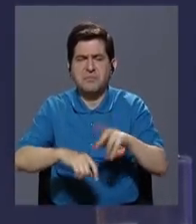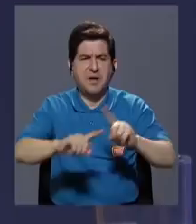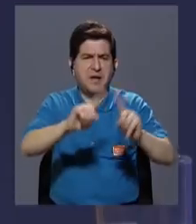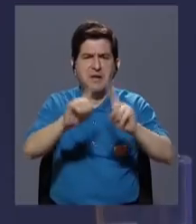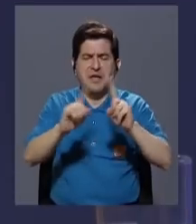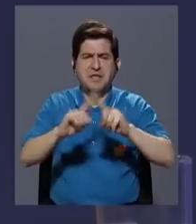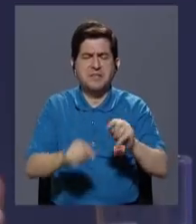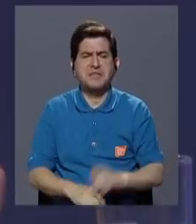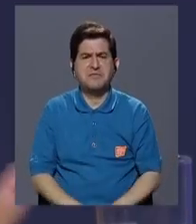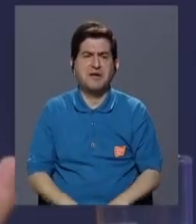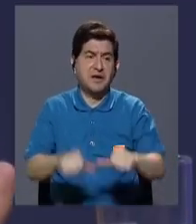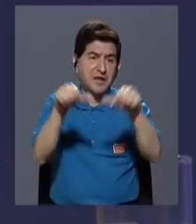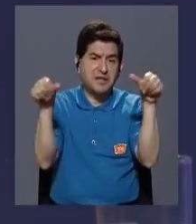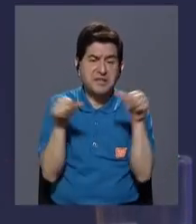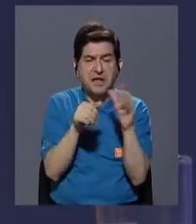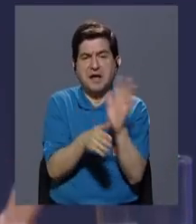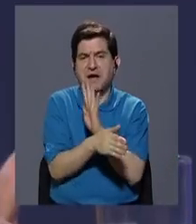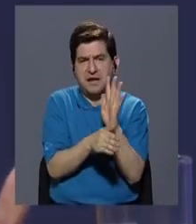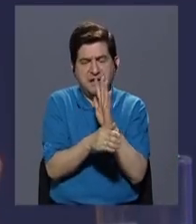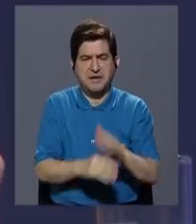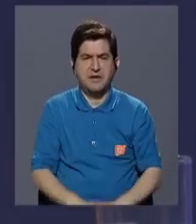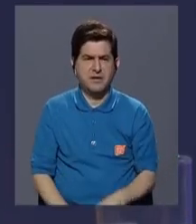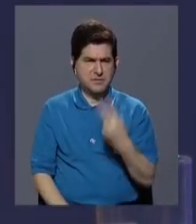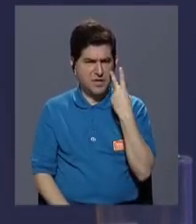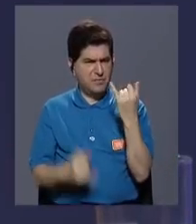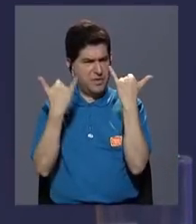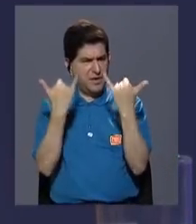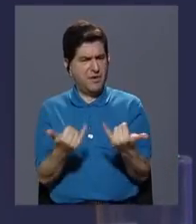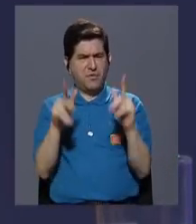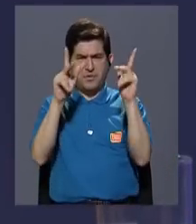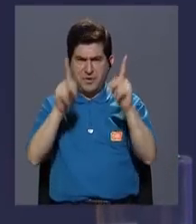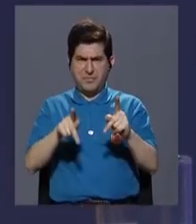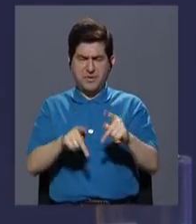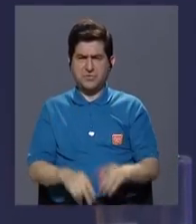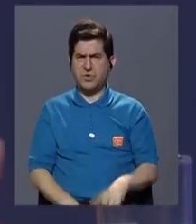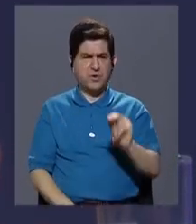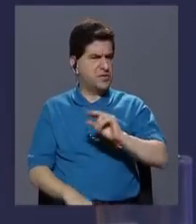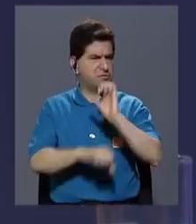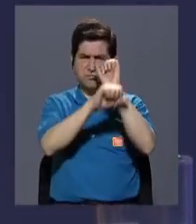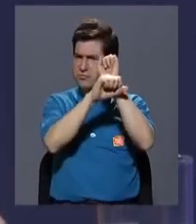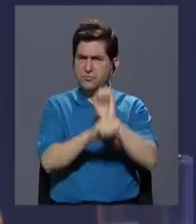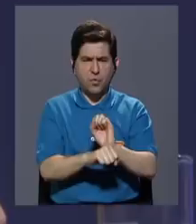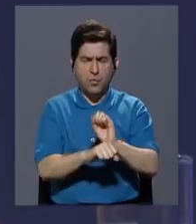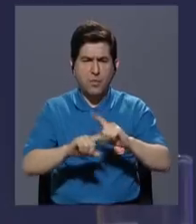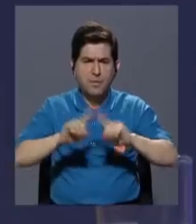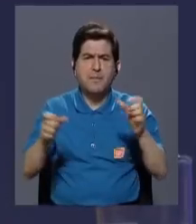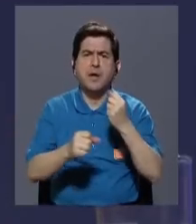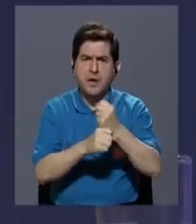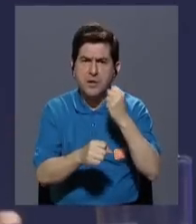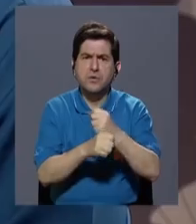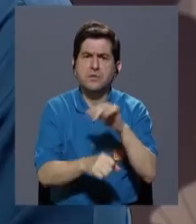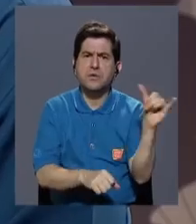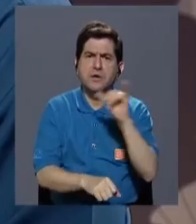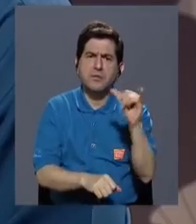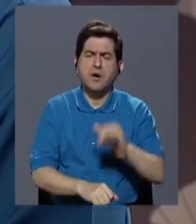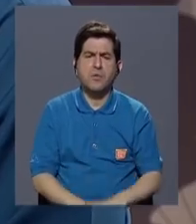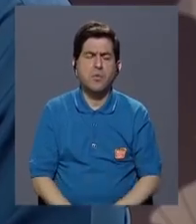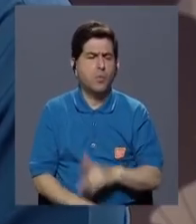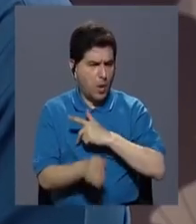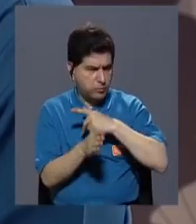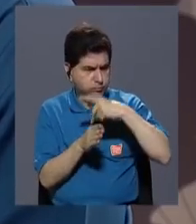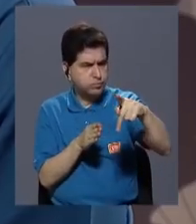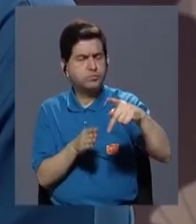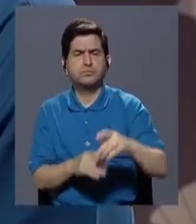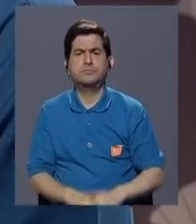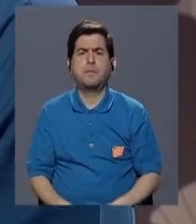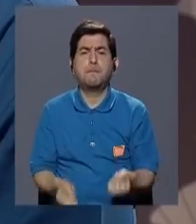de la película y aquí vemos gente que tal vez no estamos tan acostumbrados pero que hacen un trabajo también muy profesional hay mucha gente